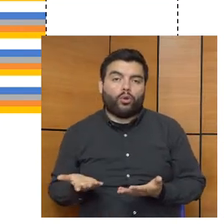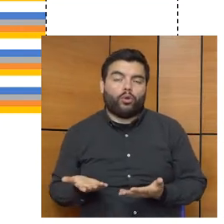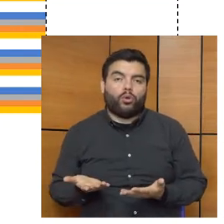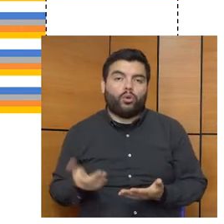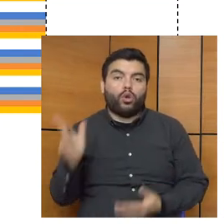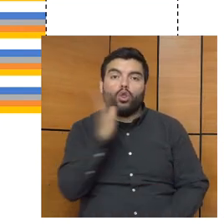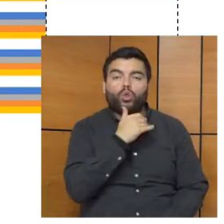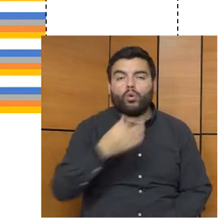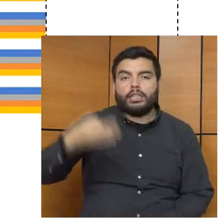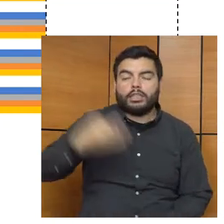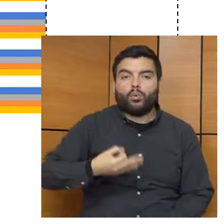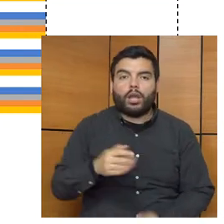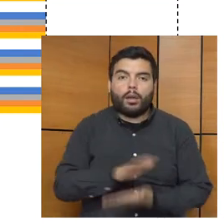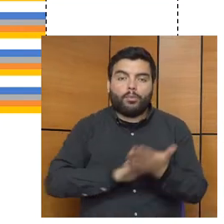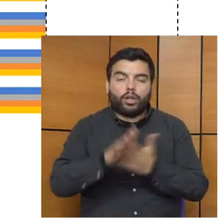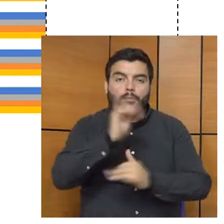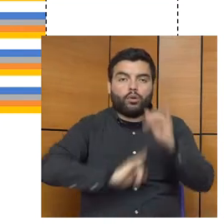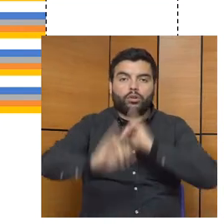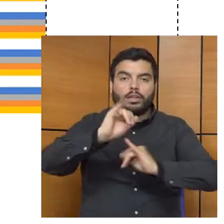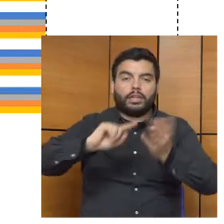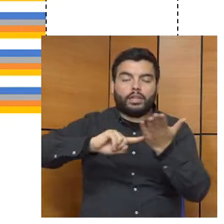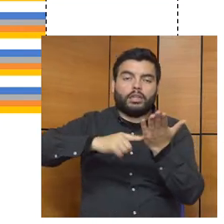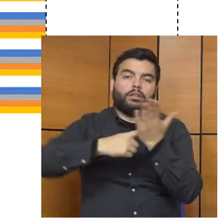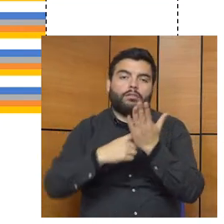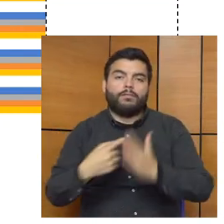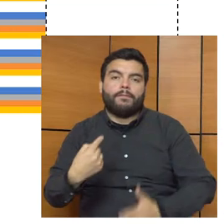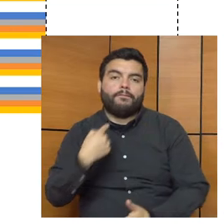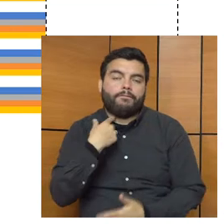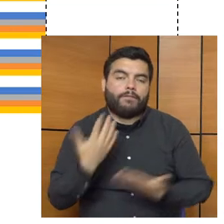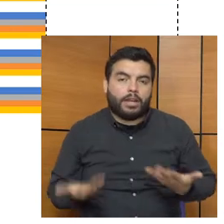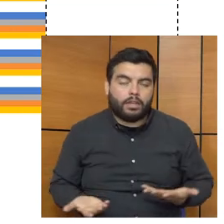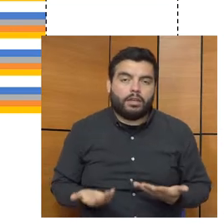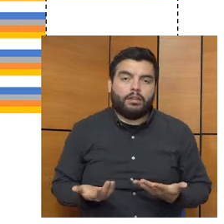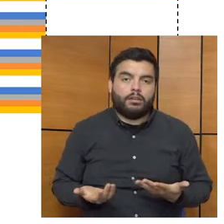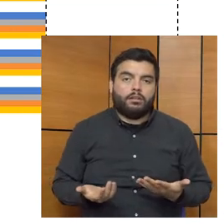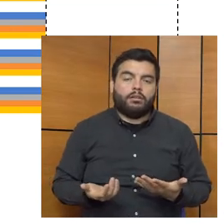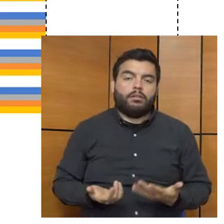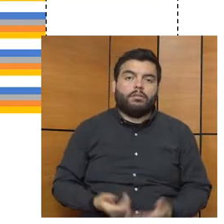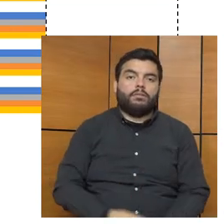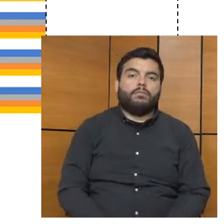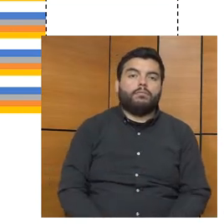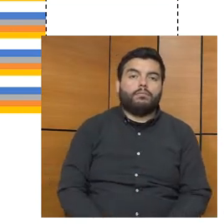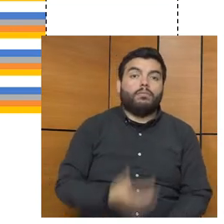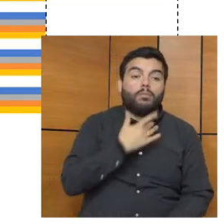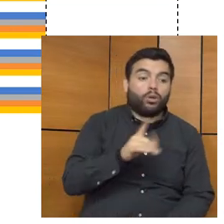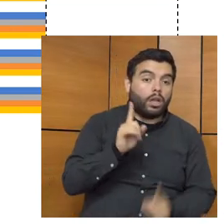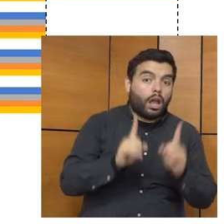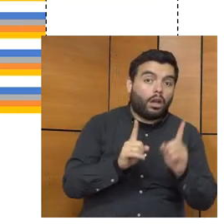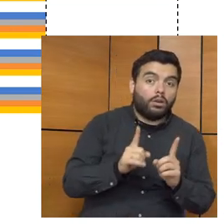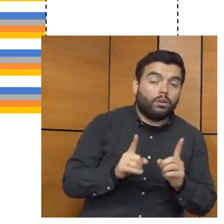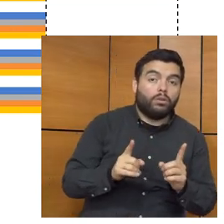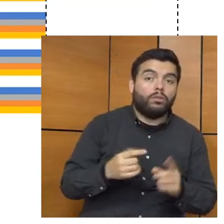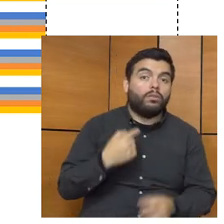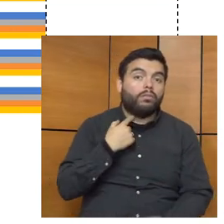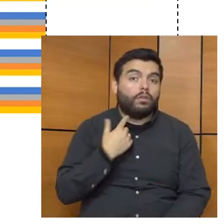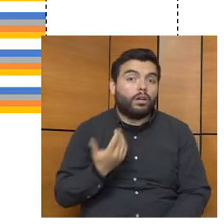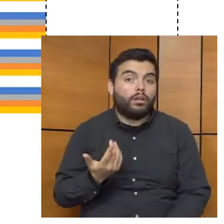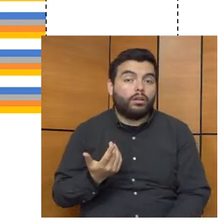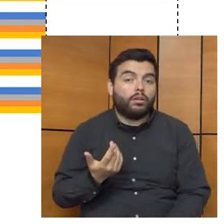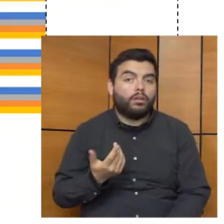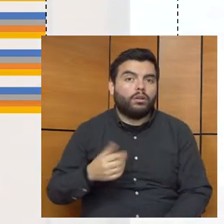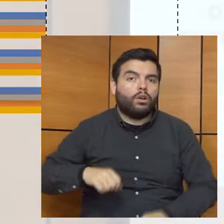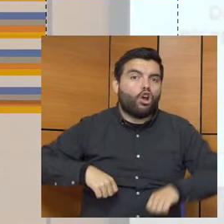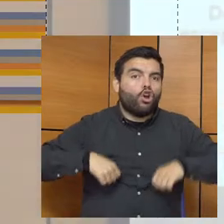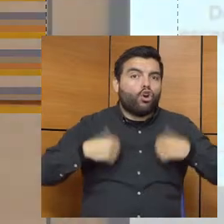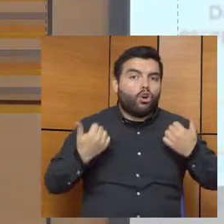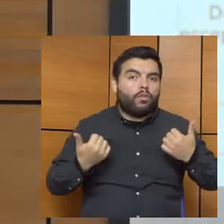Inseguridad, es decir, que la tecnología falle. O sea, acá tenemos que pararnos allá y al final tenemos que pararnos acá. Porque algo falló. Entonces, a lo mejor alguien podría decir,